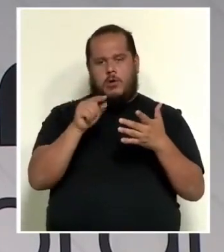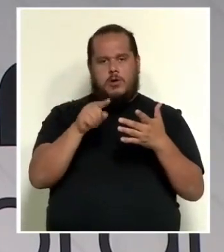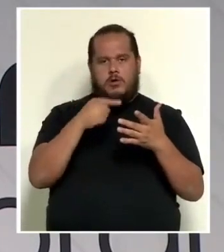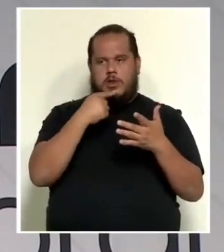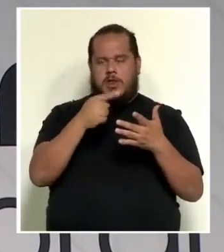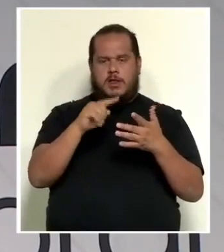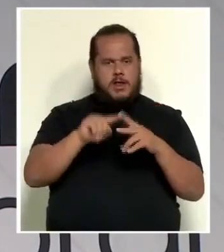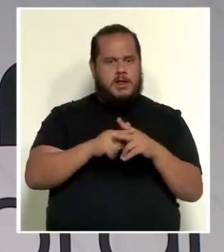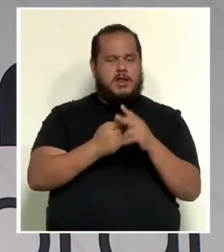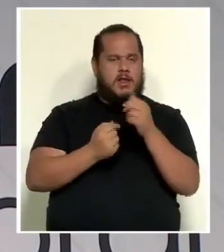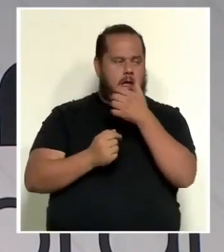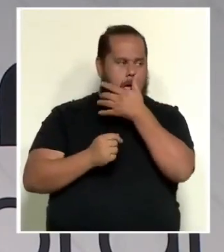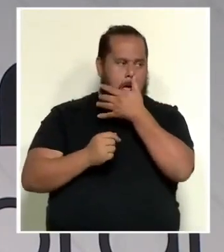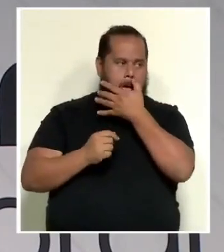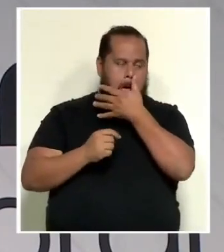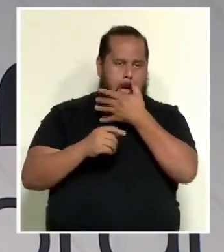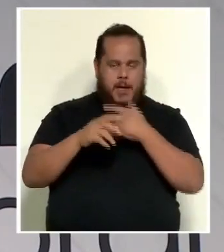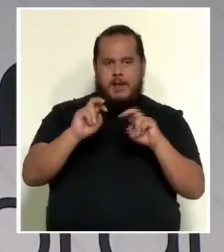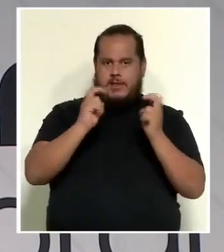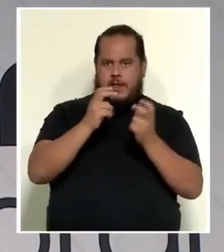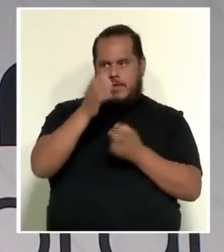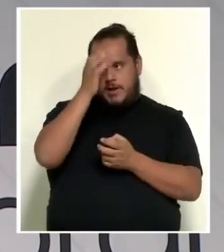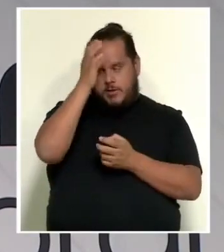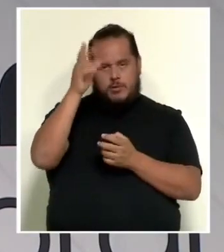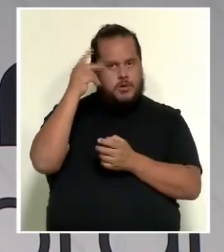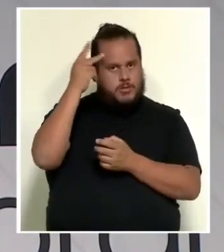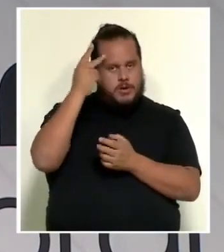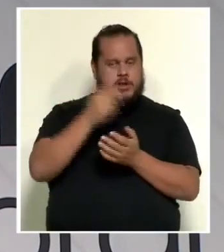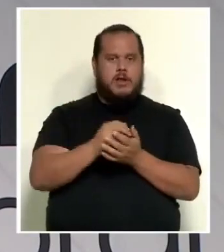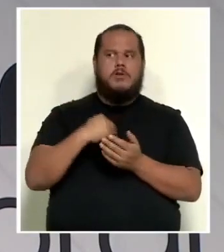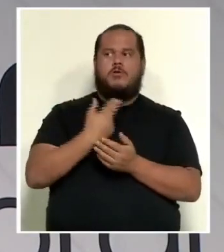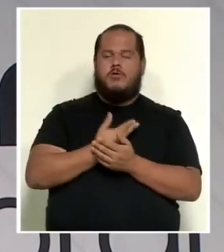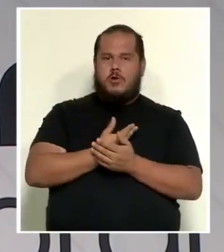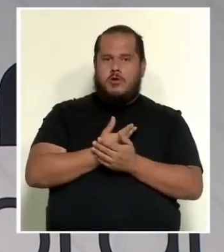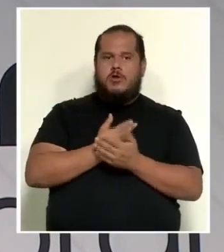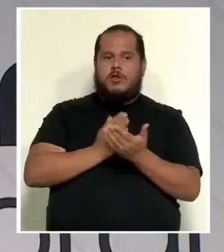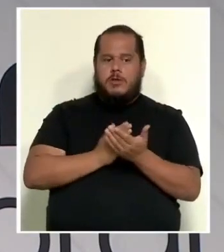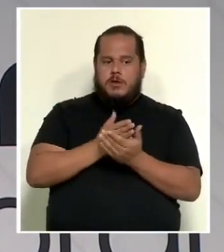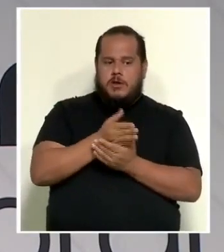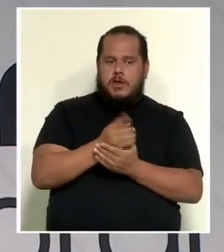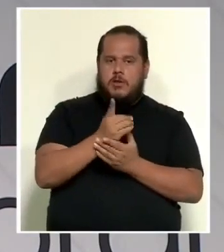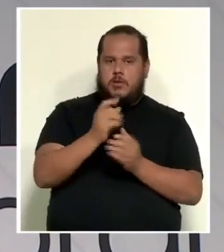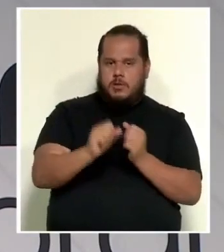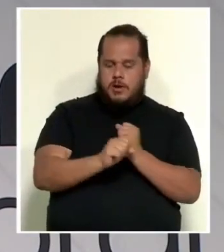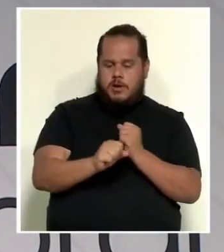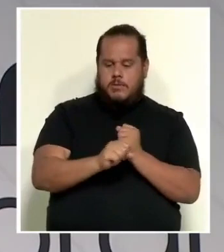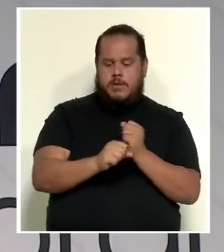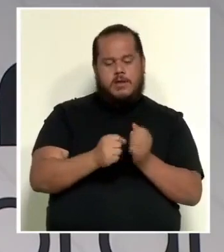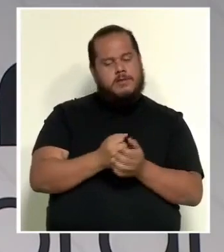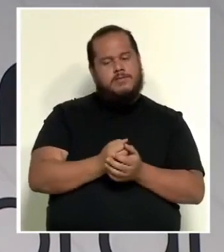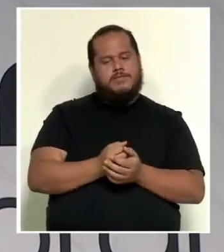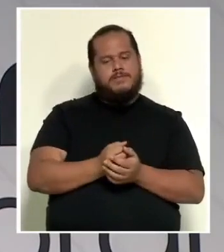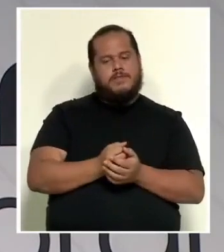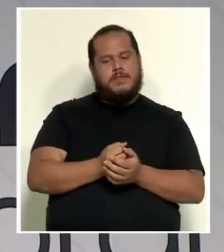mencionaron al inicio es el tema de la cultura política, ¿verdad? Estamos atravesando una campaña,